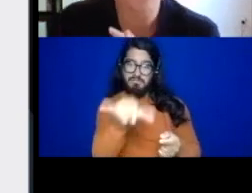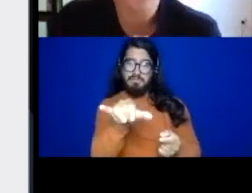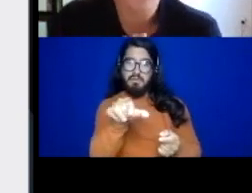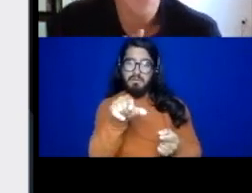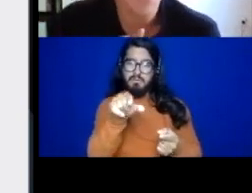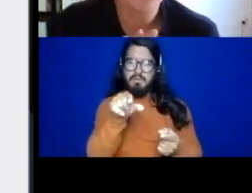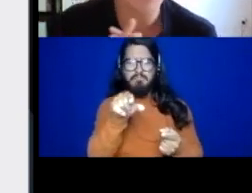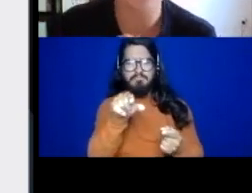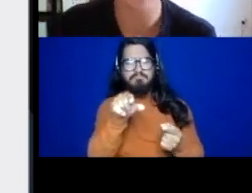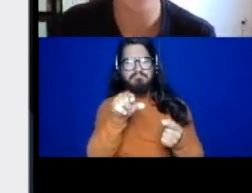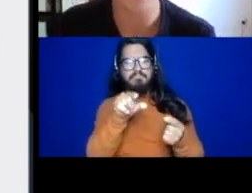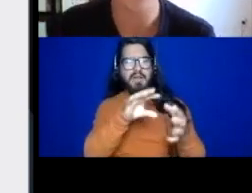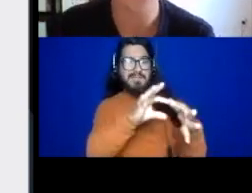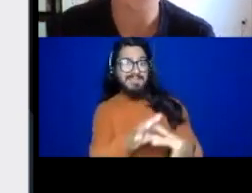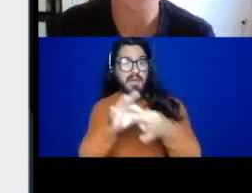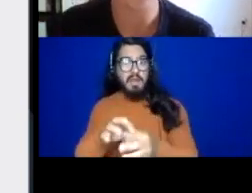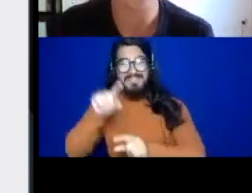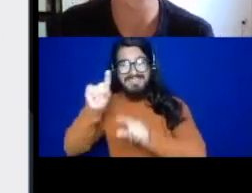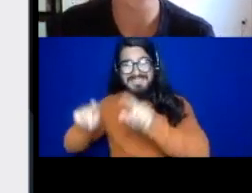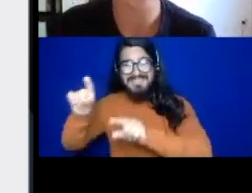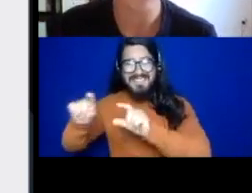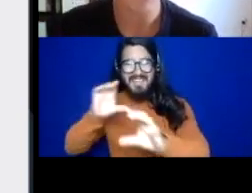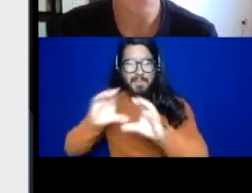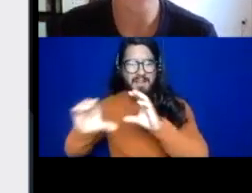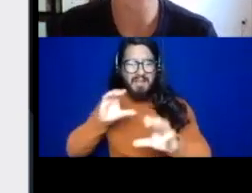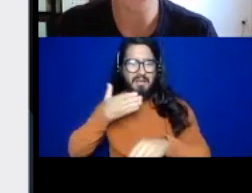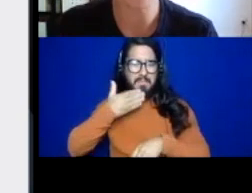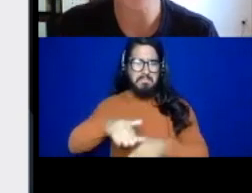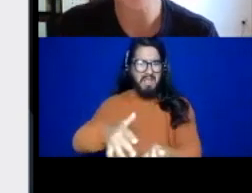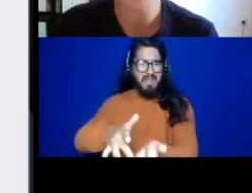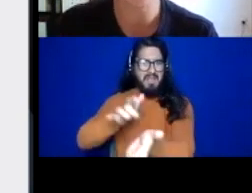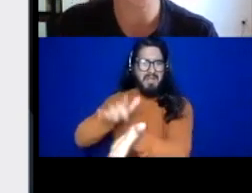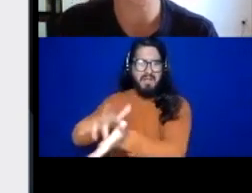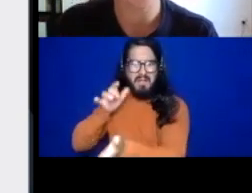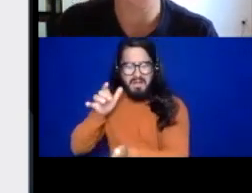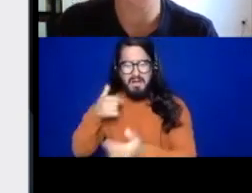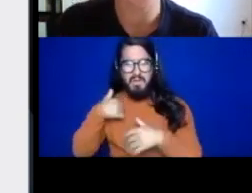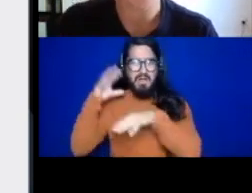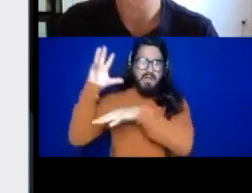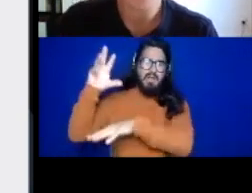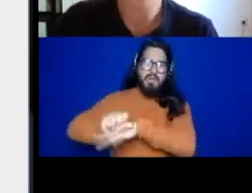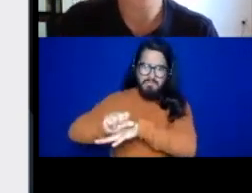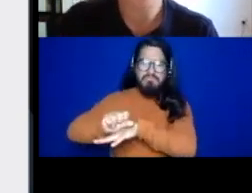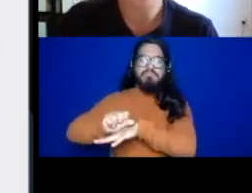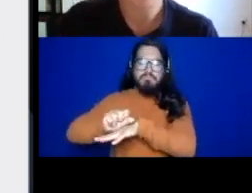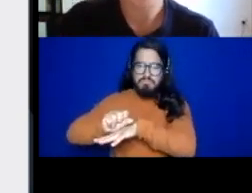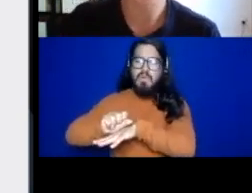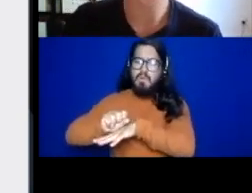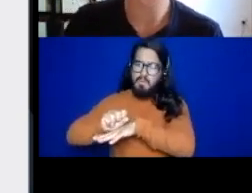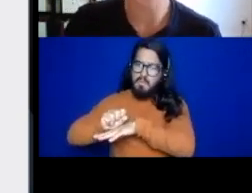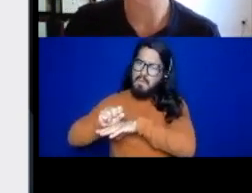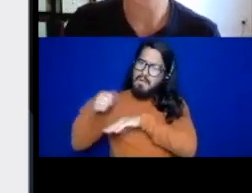esto es phishing, ¿verdad? Es como es una extensión de otro tipo de comunicación fraudulenta. Es más